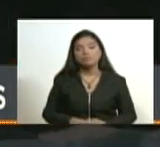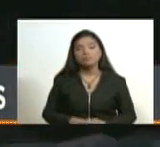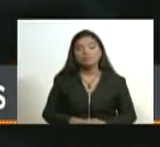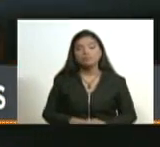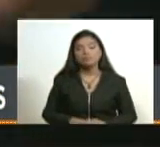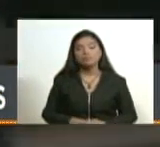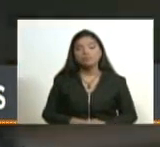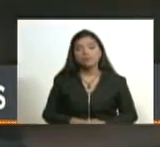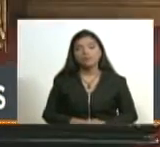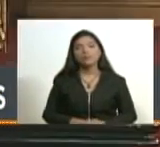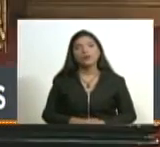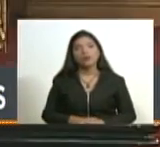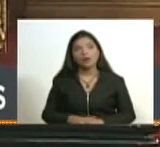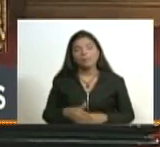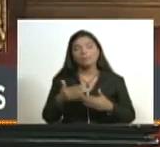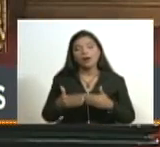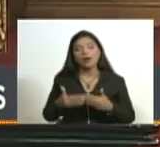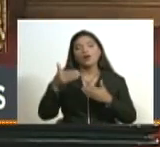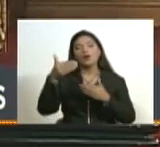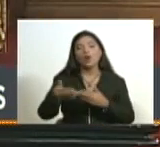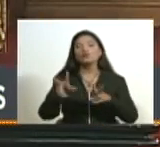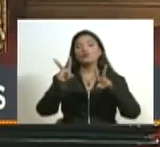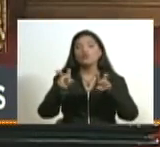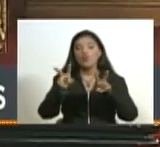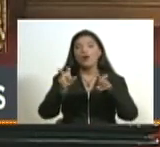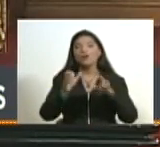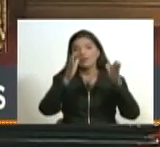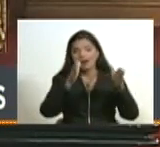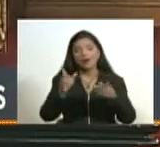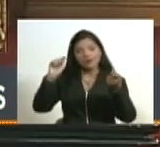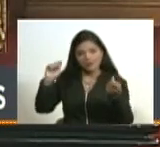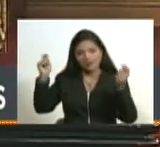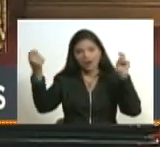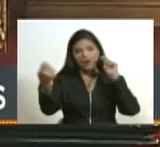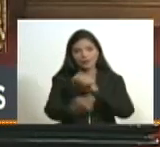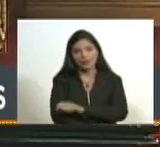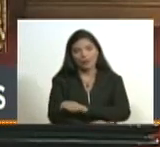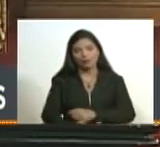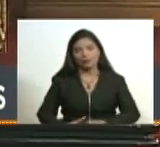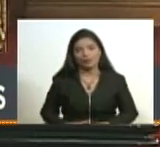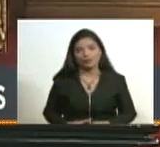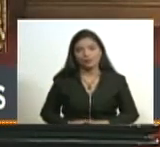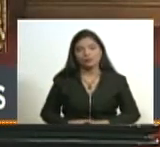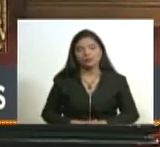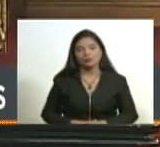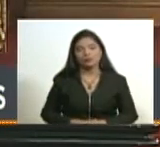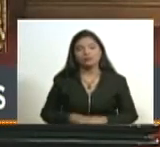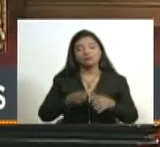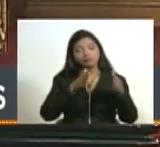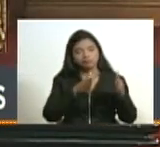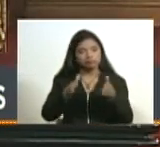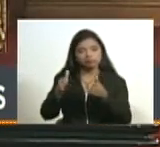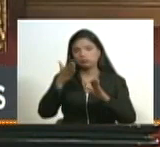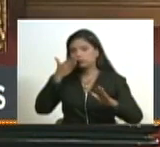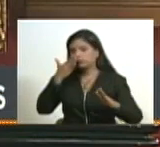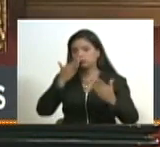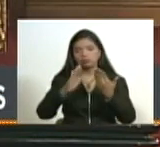inflexión para una nueva etapa superior de cambios que tomarán rumbo